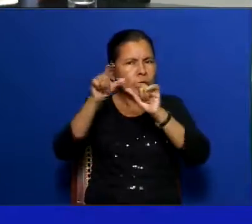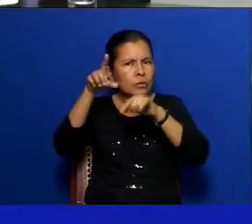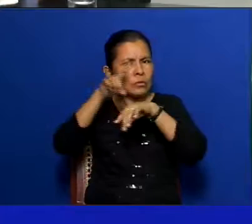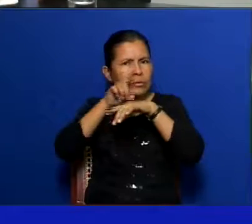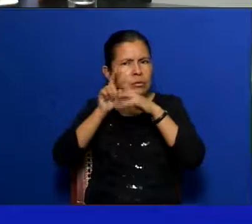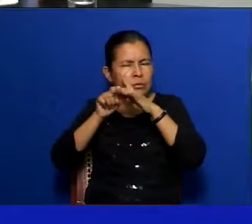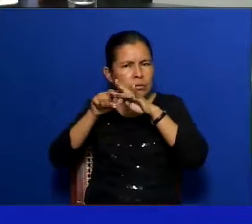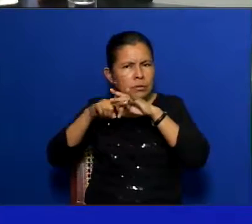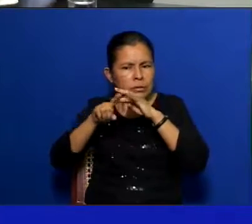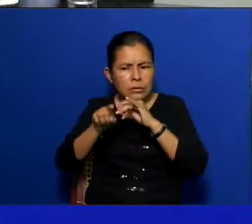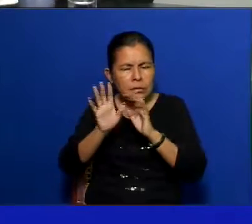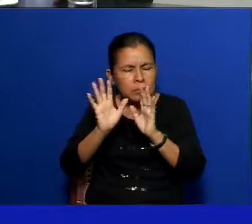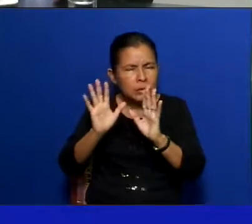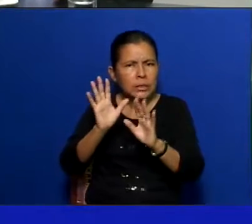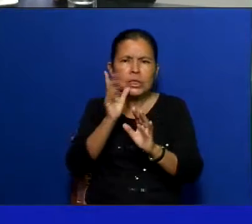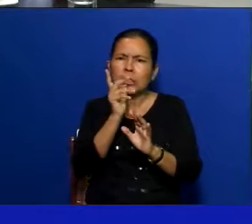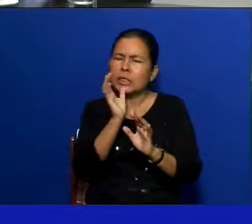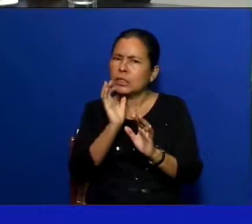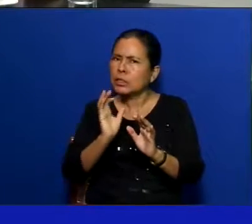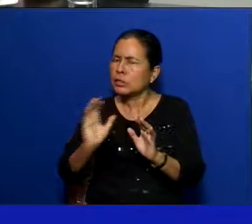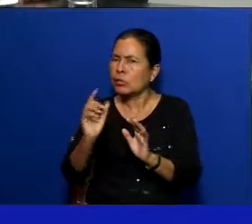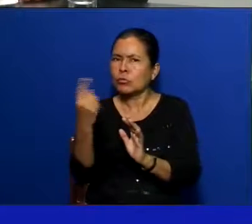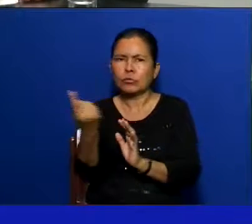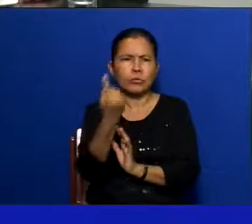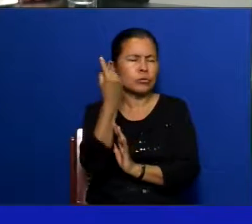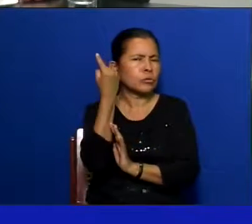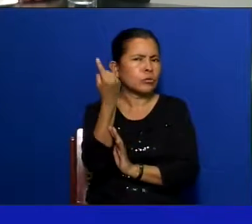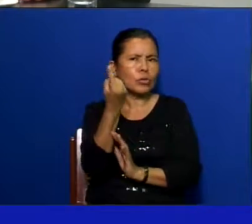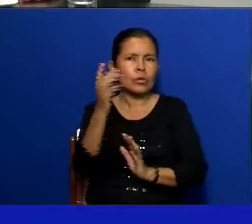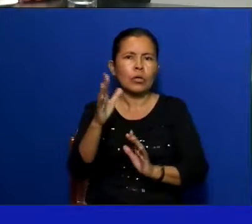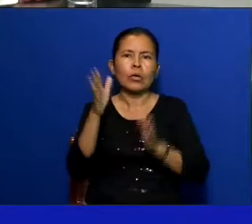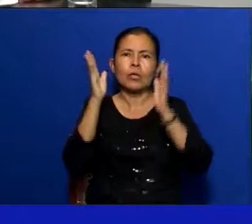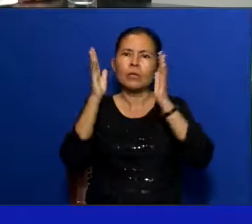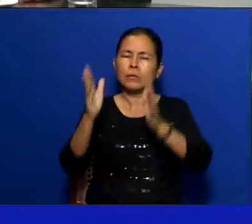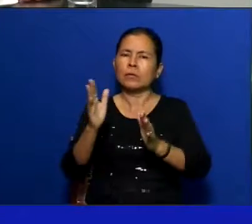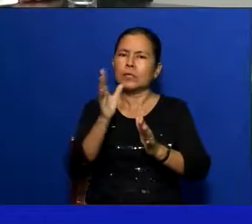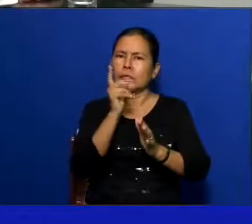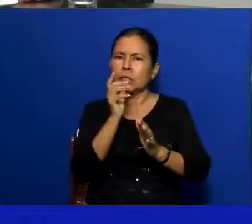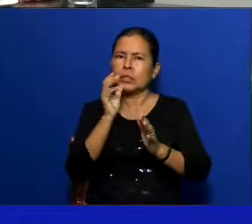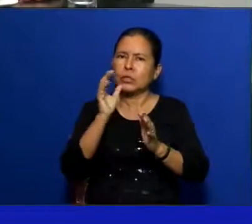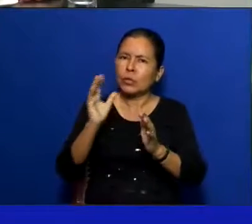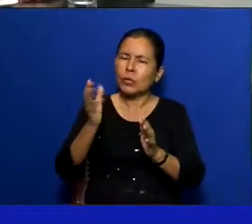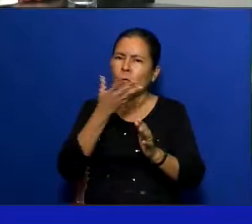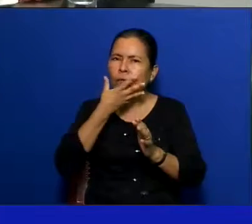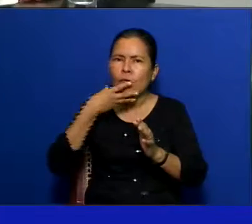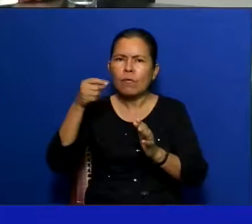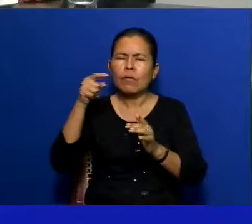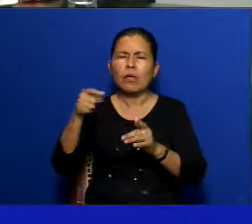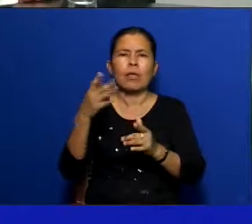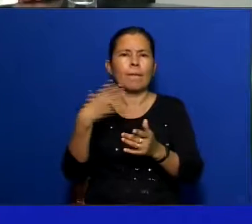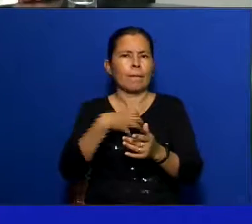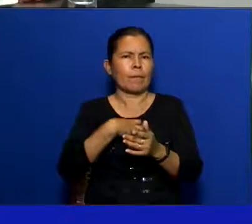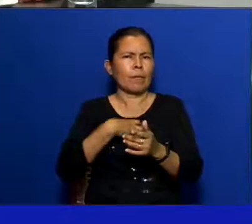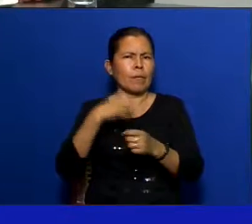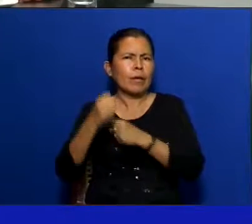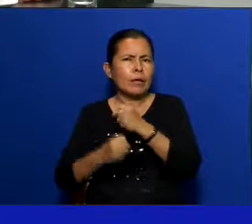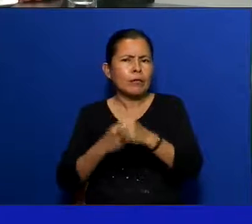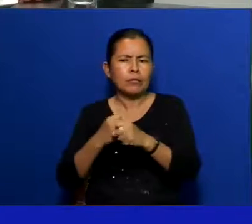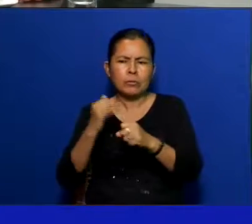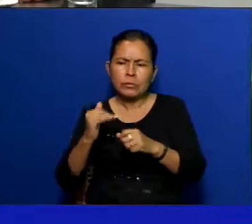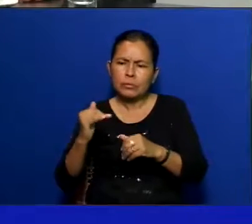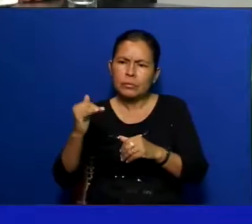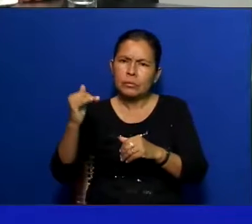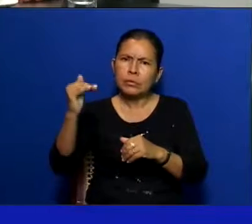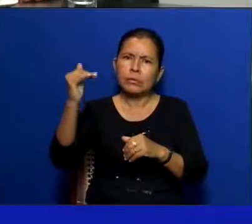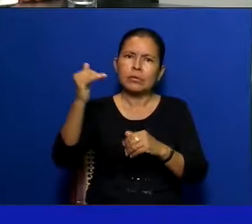niñas y adolescentes, que reúnen todas aquellas condiciones propias para la edad de ellos, que va